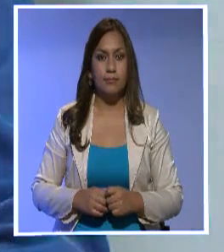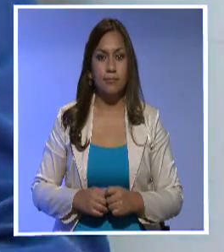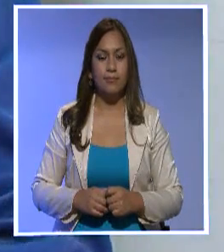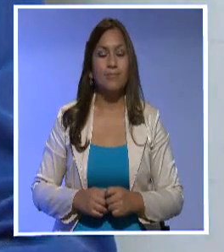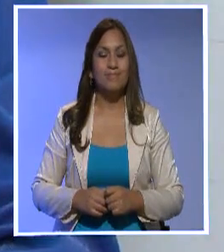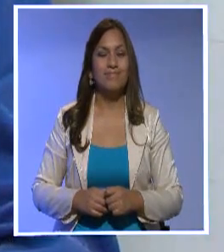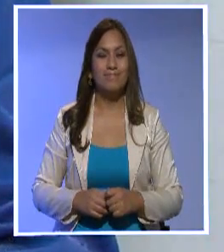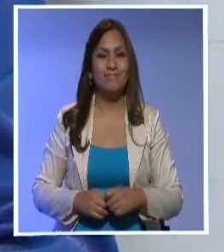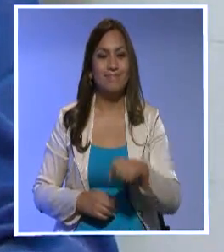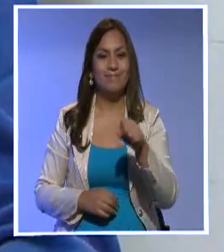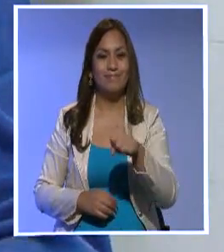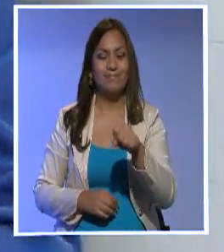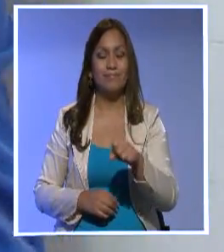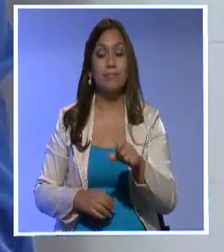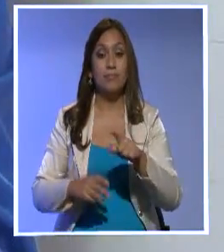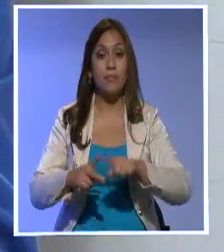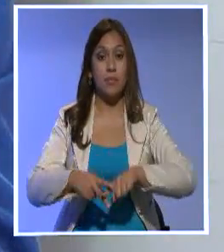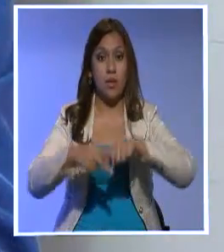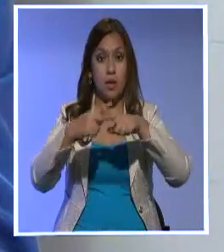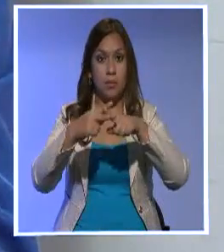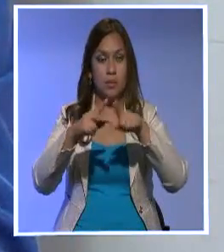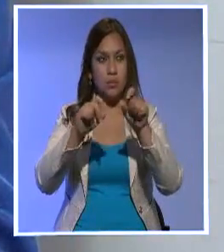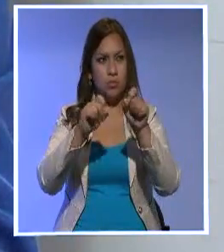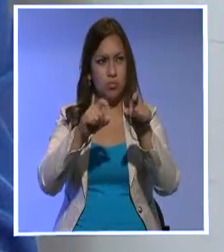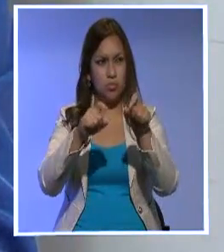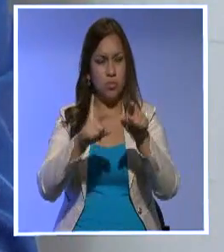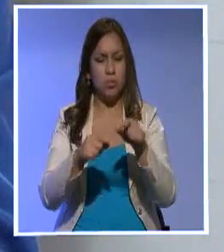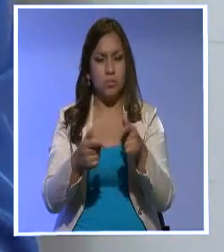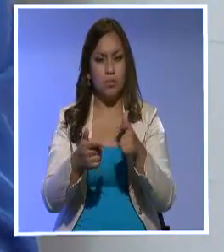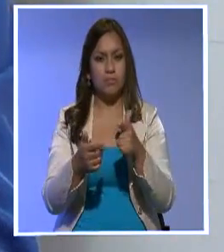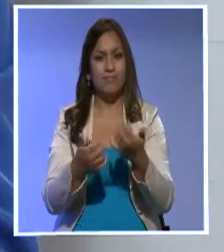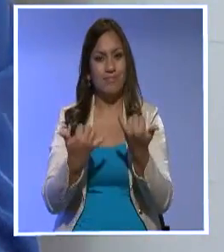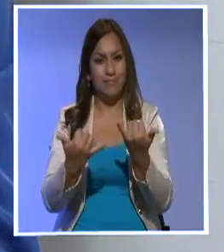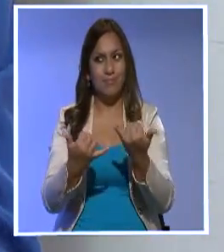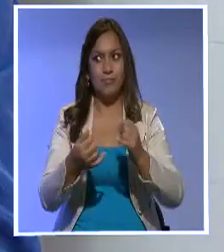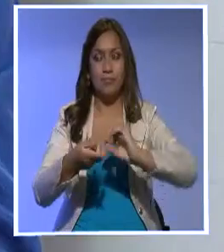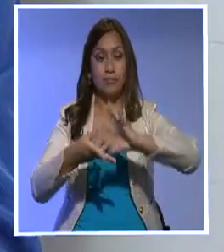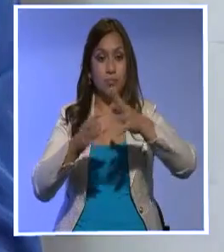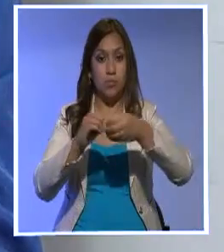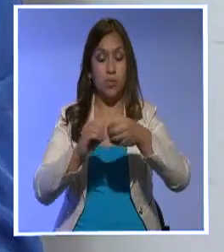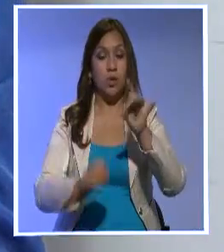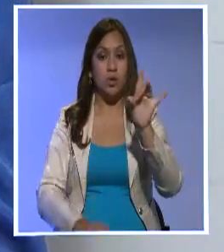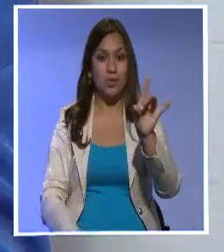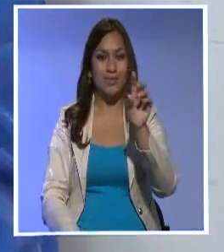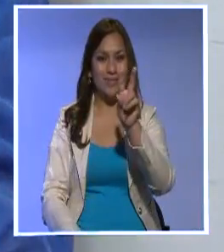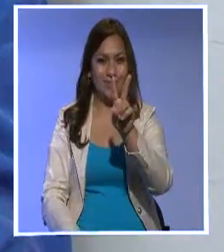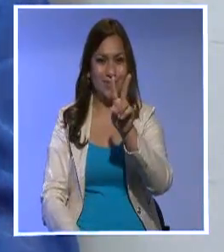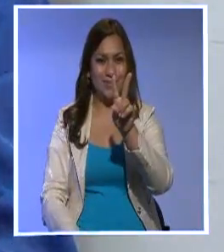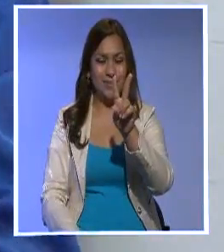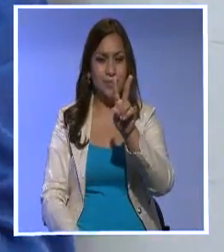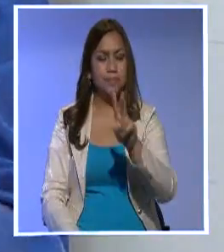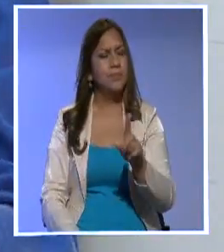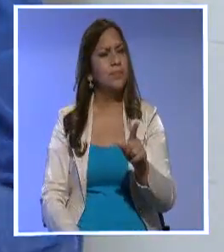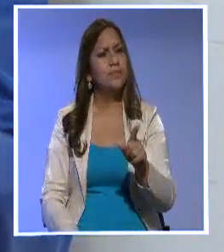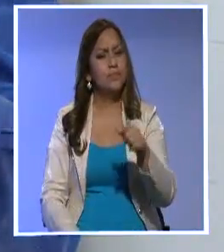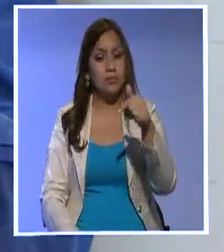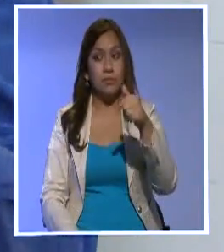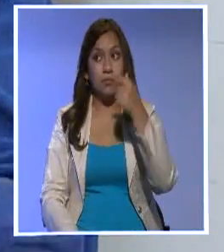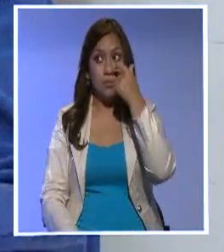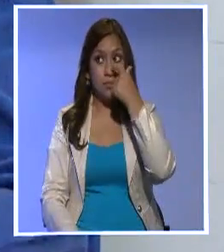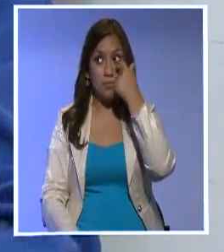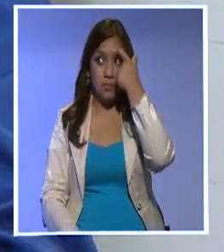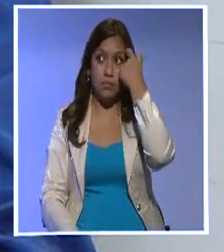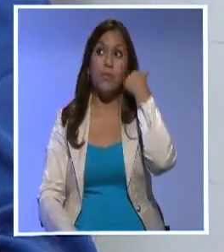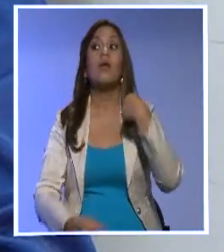seguimos entonces e iniciamos las preguntas en este contigo de ley 82 presidenta gabriela esta semana perdón